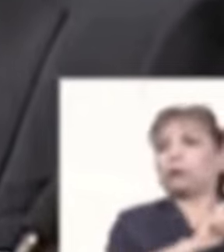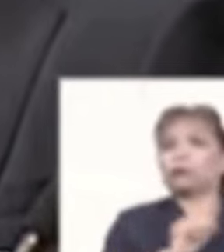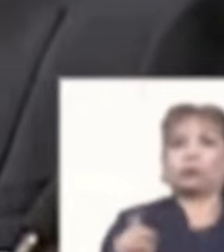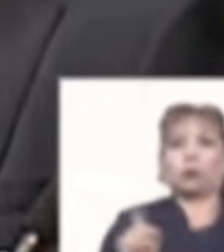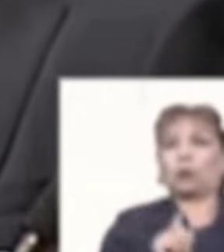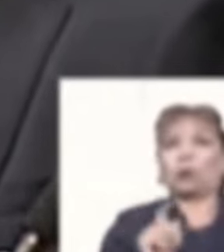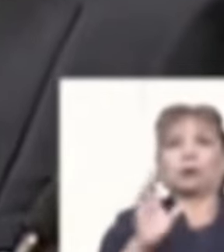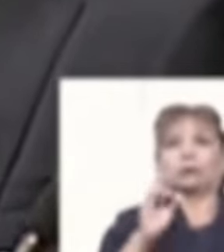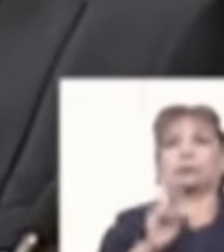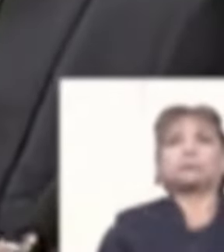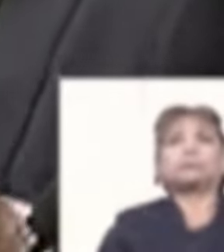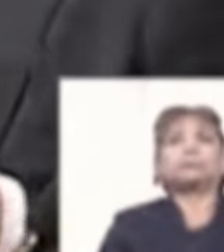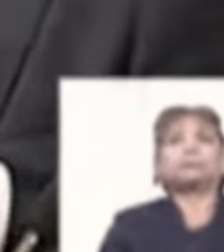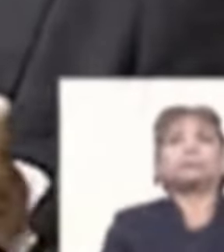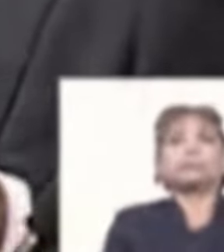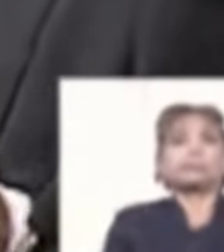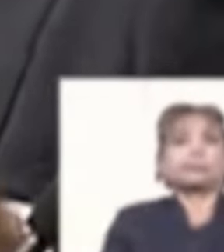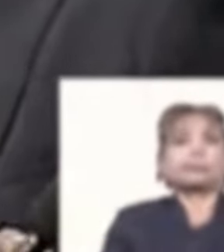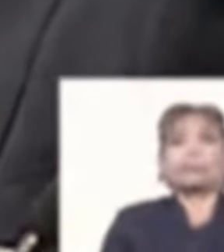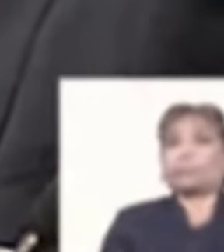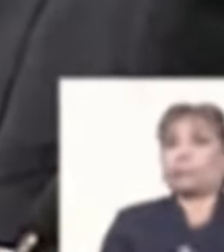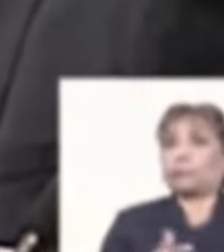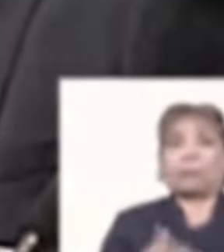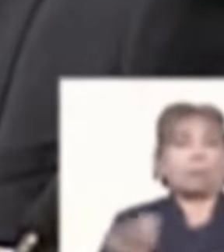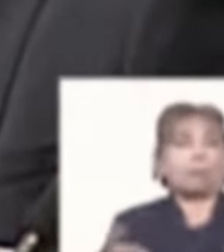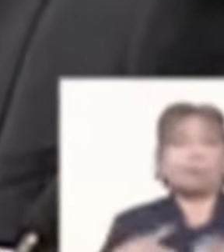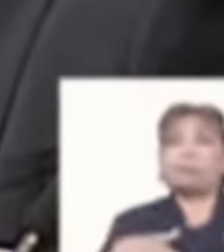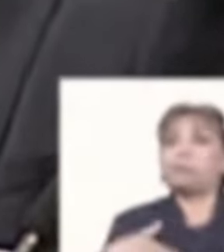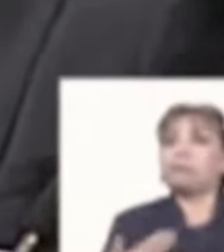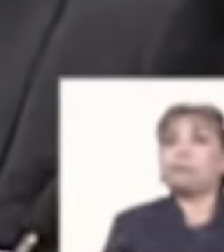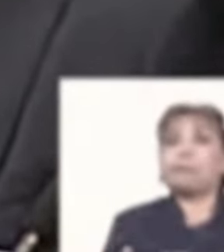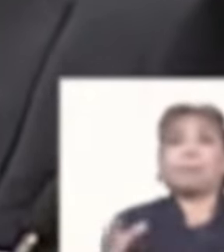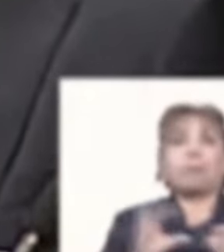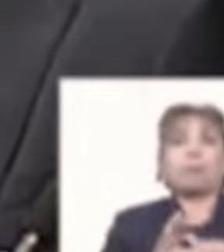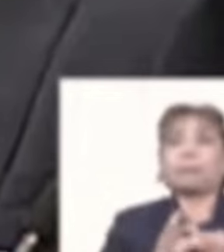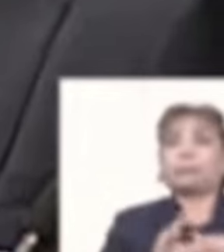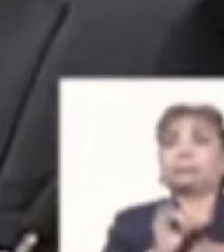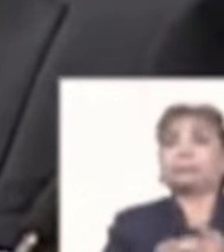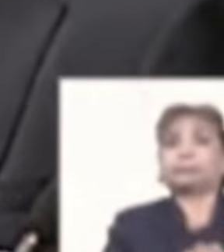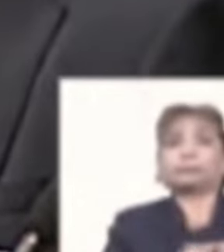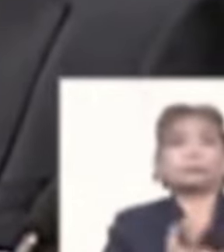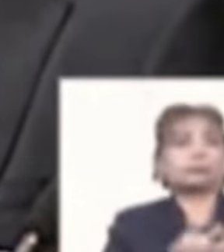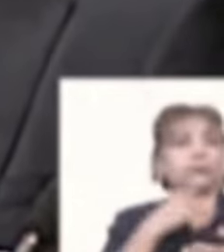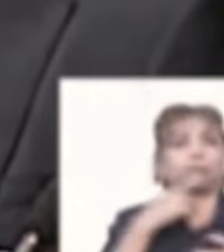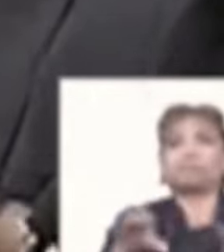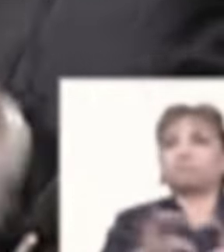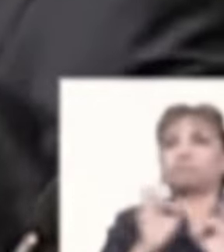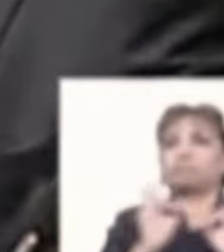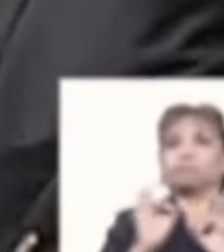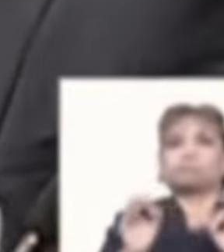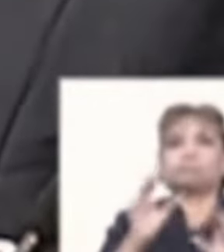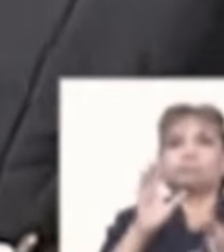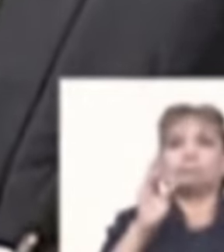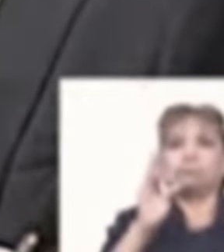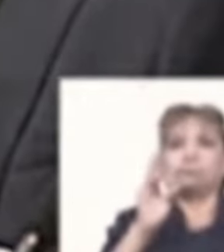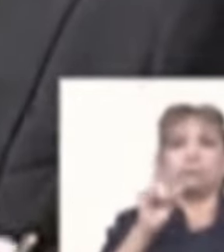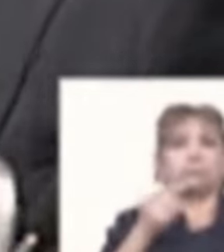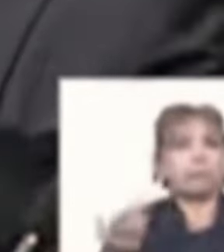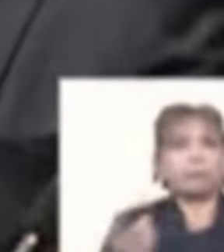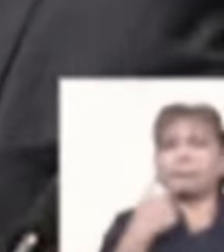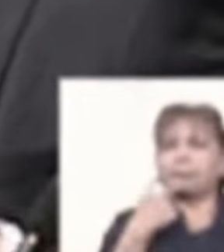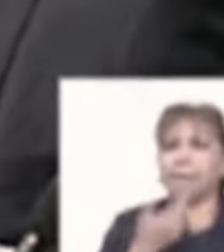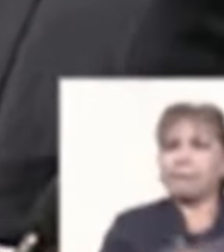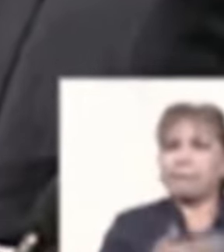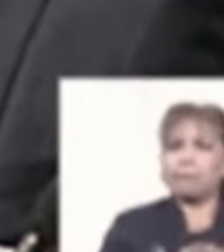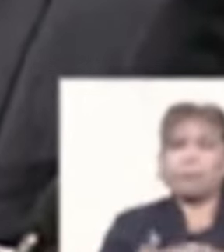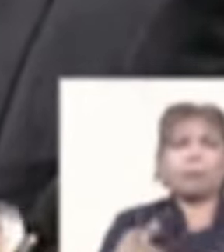7. Y entonces no es posible hablar de unanimidad de criterios si no se ha citado a los 7, porque veremos que